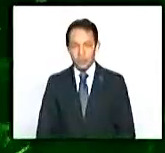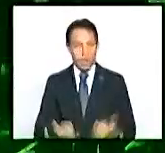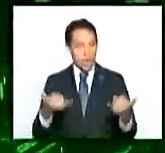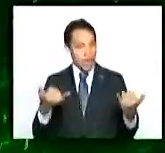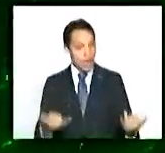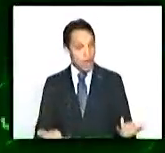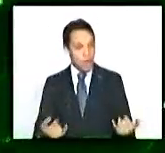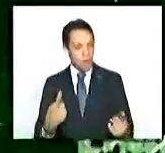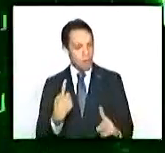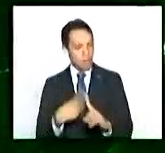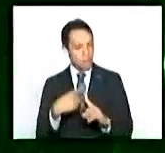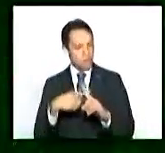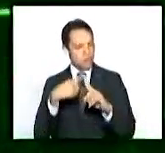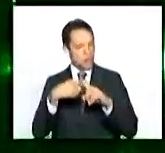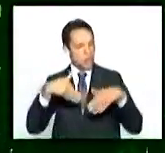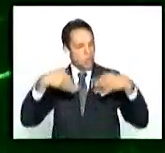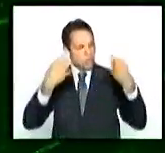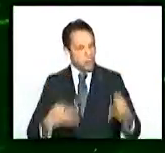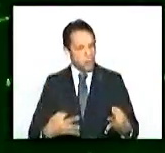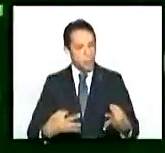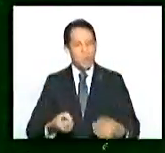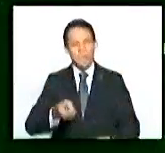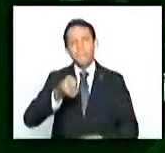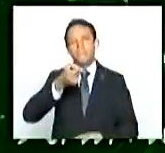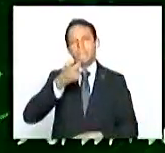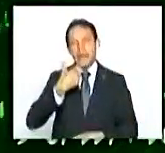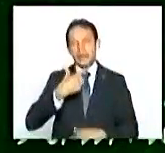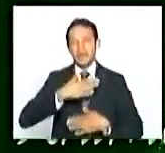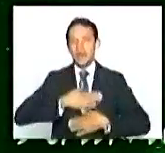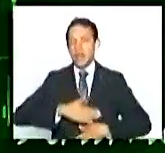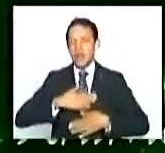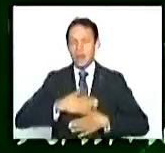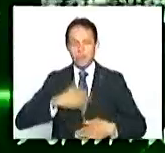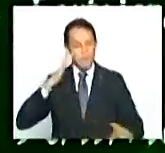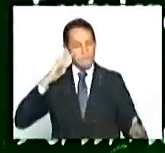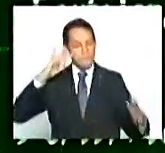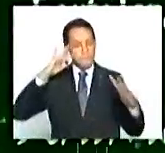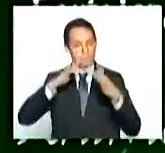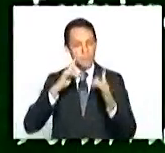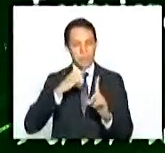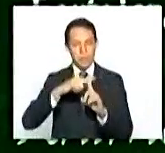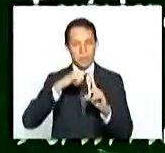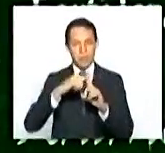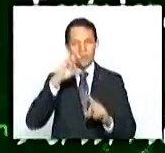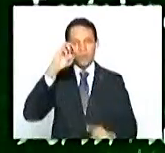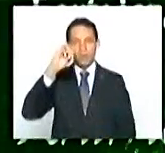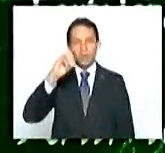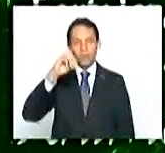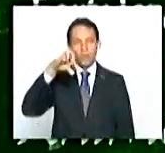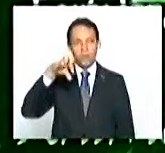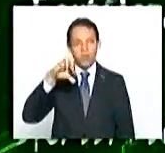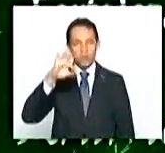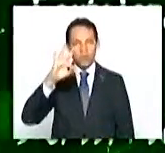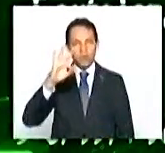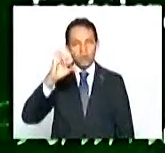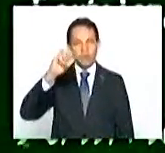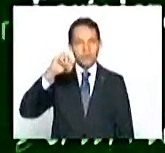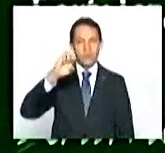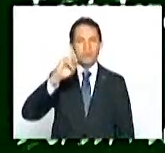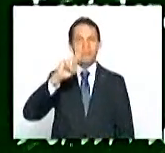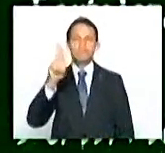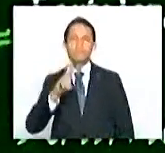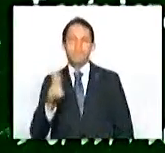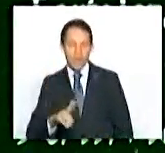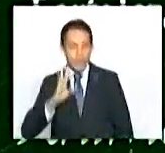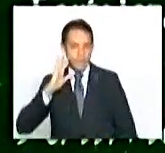Ahora las píldoras de optimismo son para tomar. Ha llegado Optimés, suplemento dietario para elevar